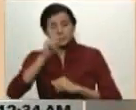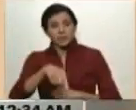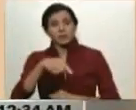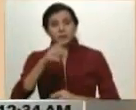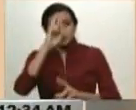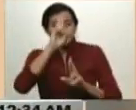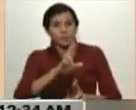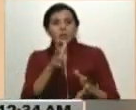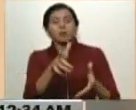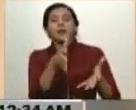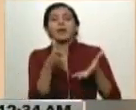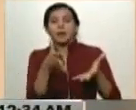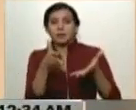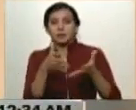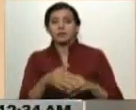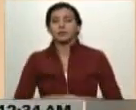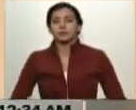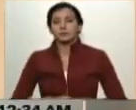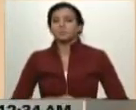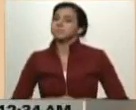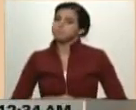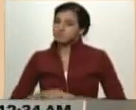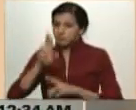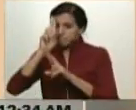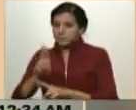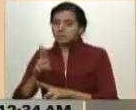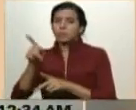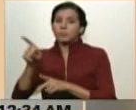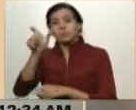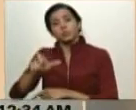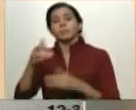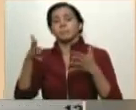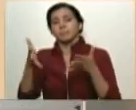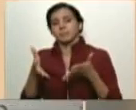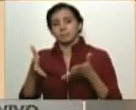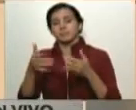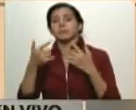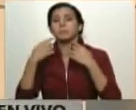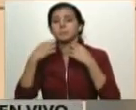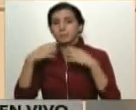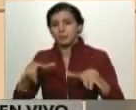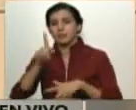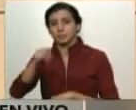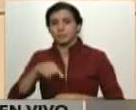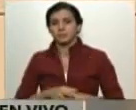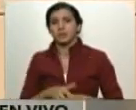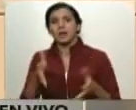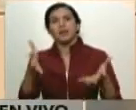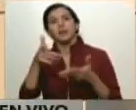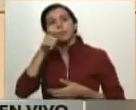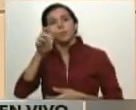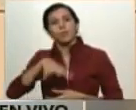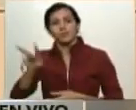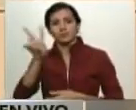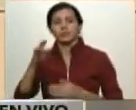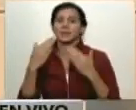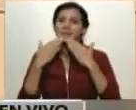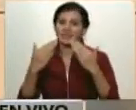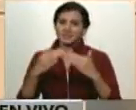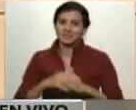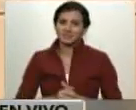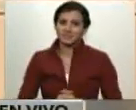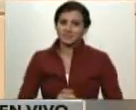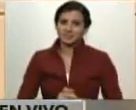ganan, en respeto por los que pierden. Esa es la democracia, gana el pueblo de Venezuela. Muchísimas gracias.